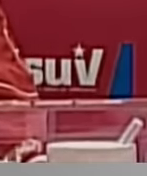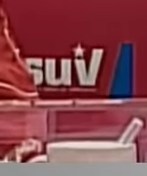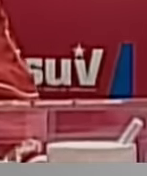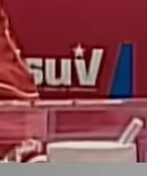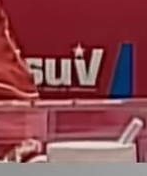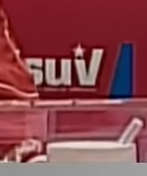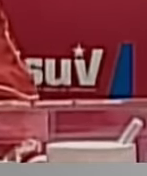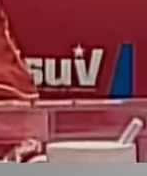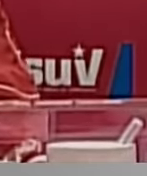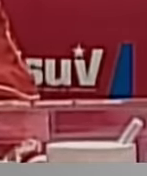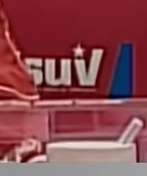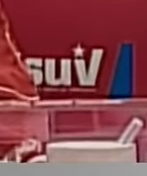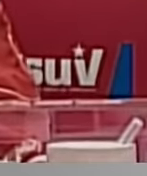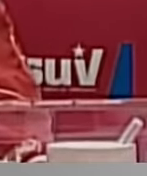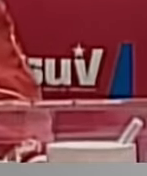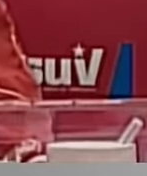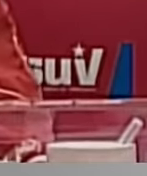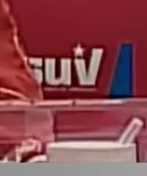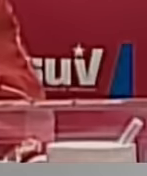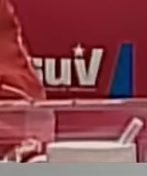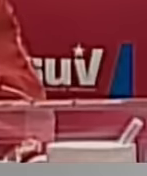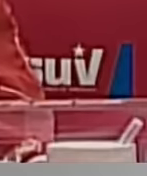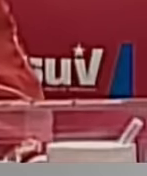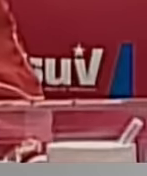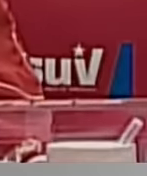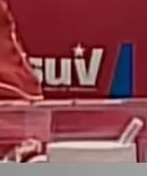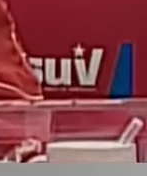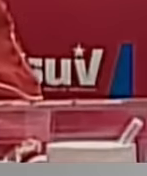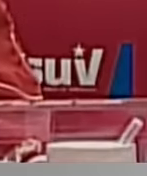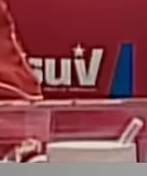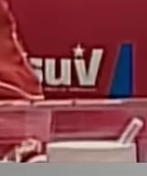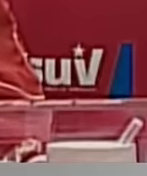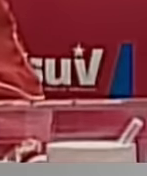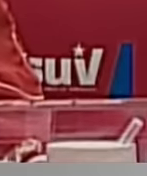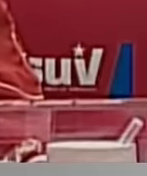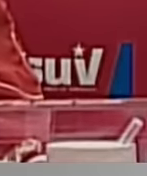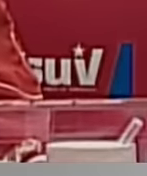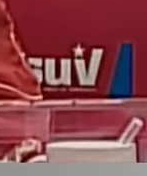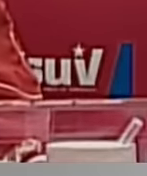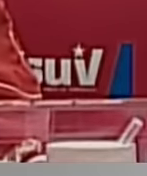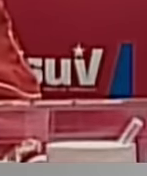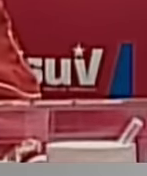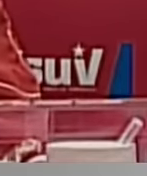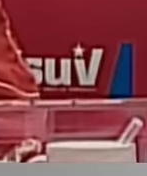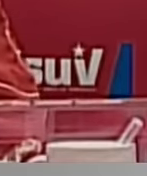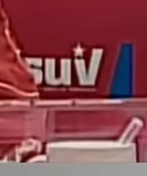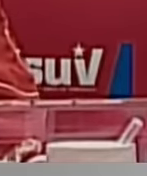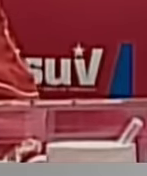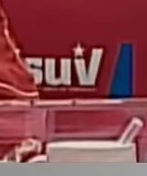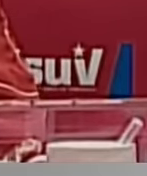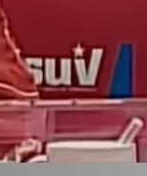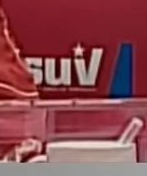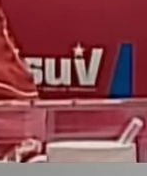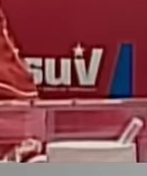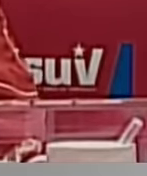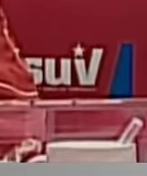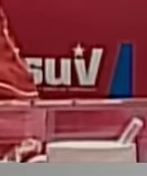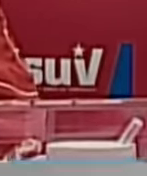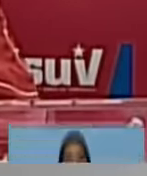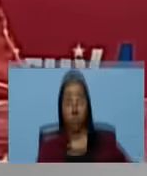quién le amarga un dulce? A nadie, ¿verdad? Así como este chocolate que nos dejó aquí el hermano. ¿Este chocolate es de